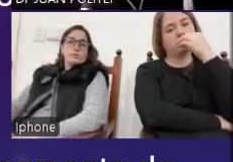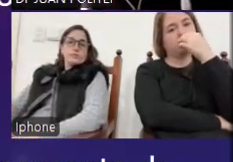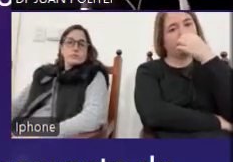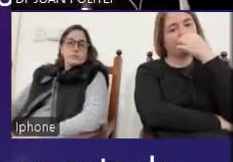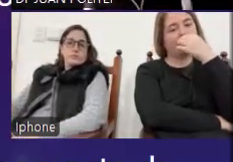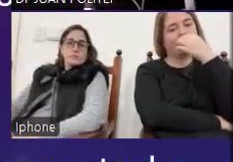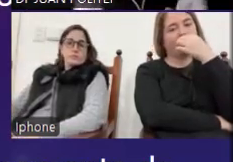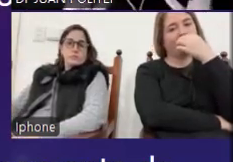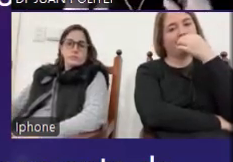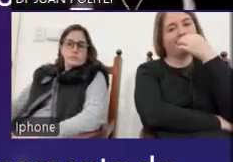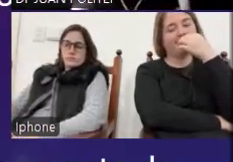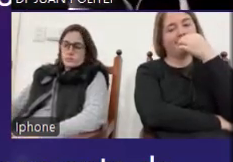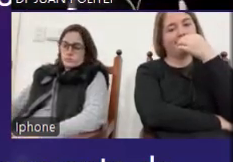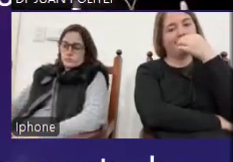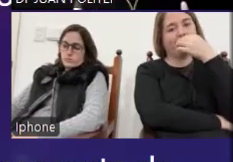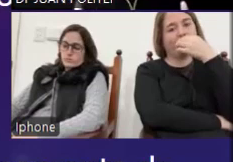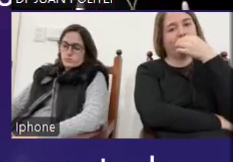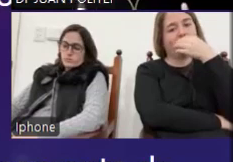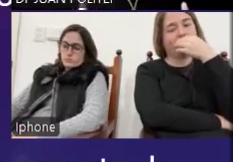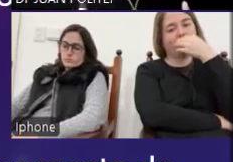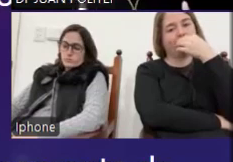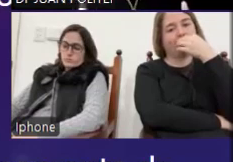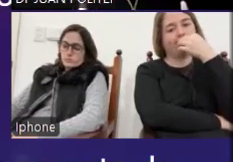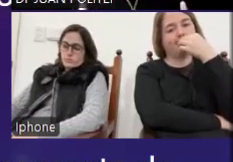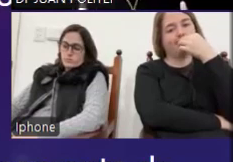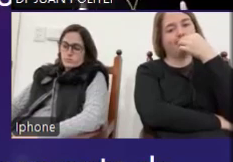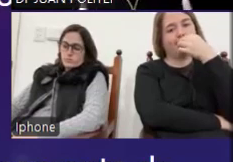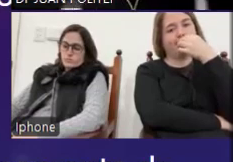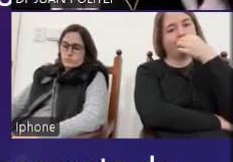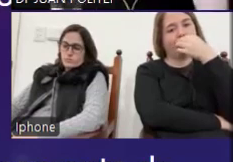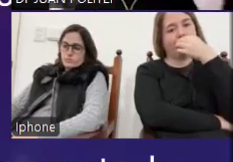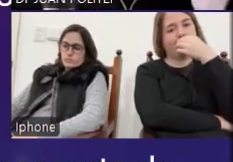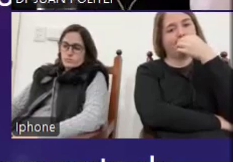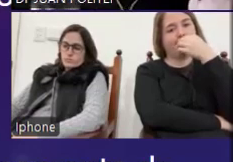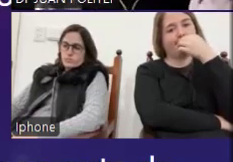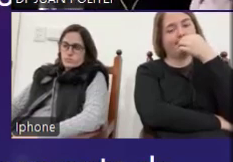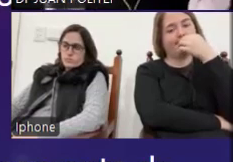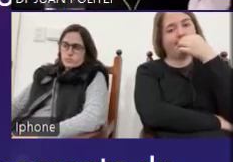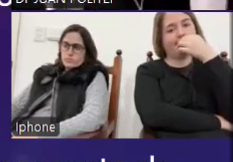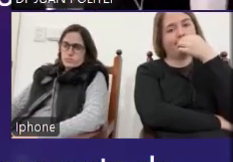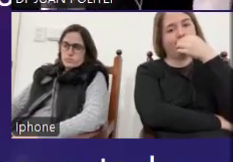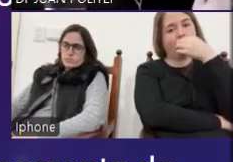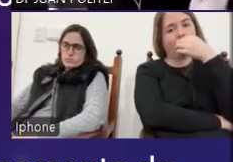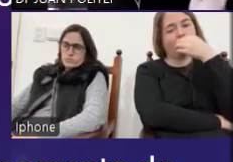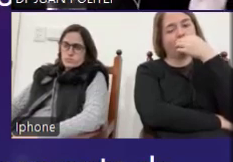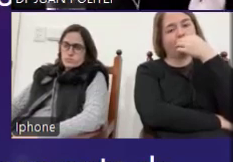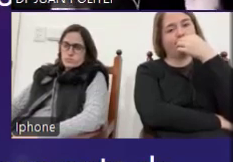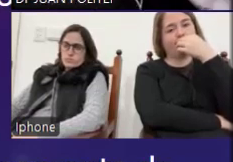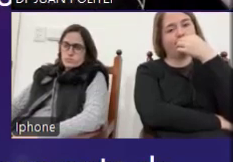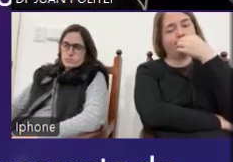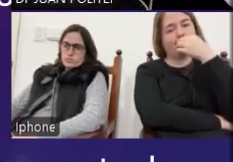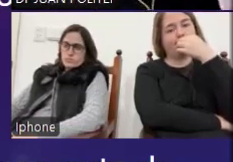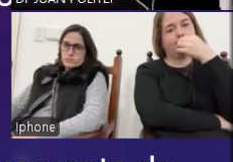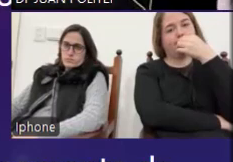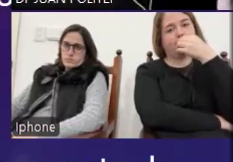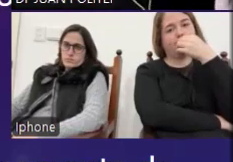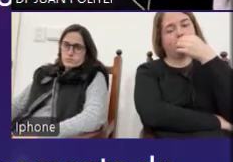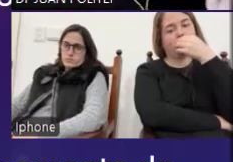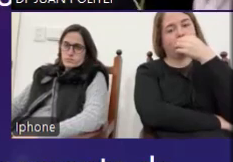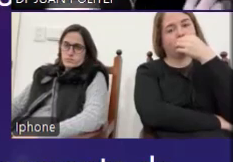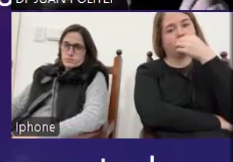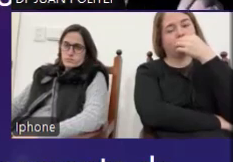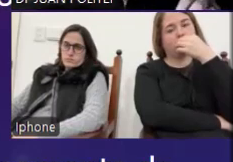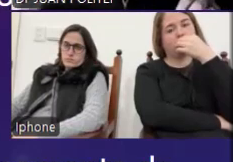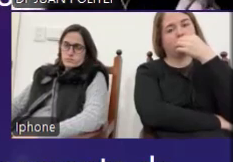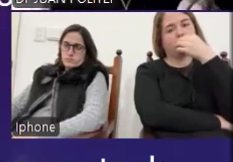Otra cosa que es importante, esto es una fase 1-2. Cuando termina el año de tratamiento, biopsia renal